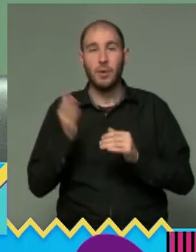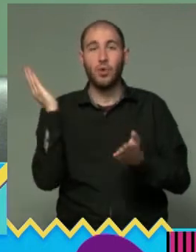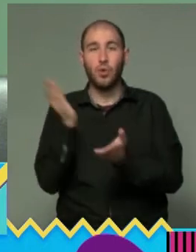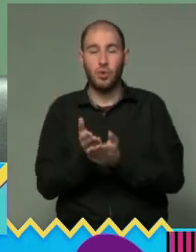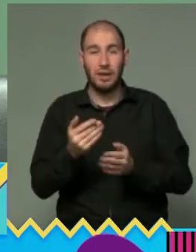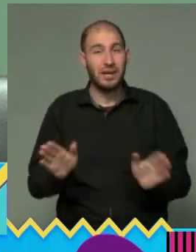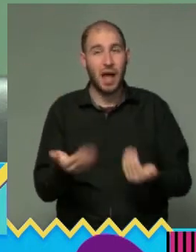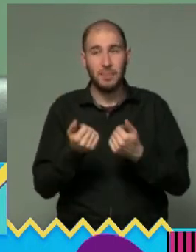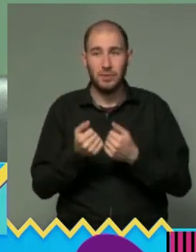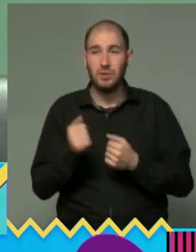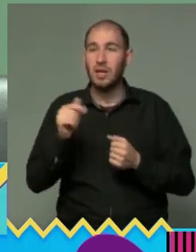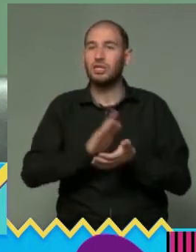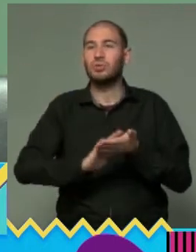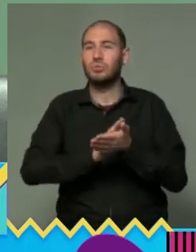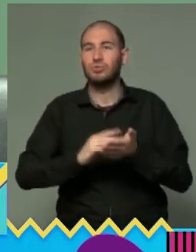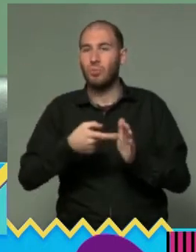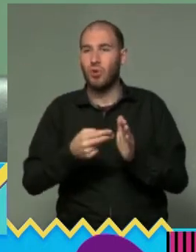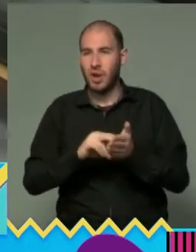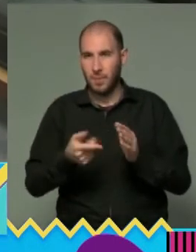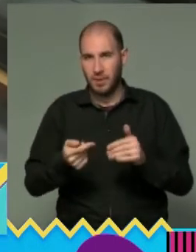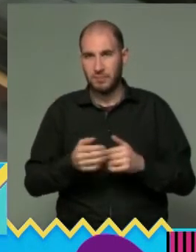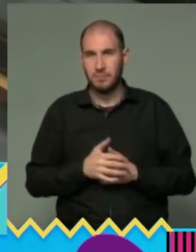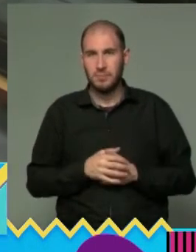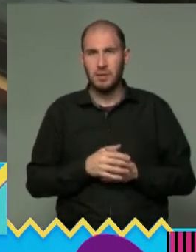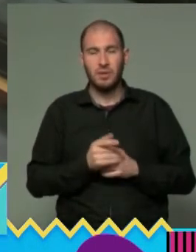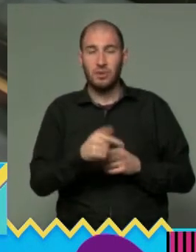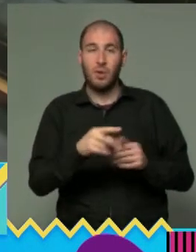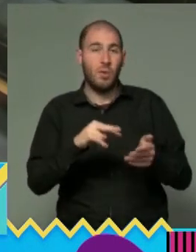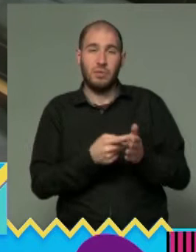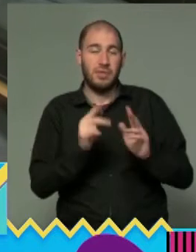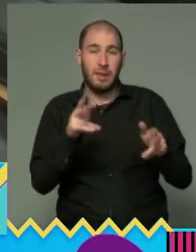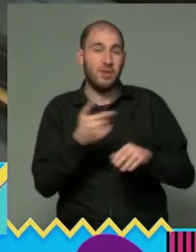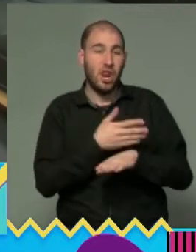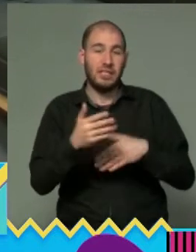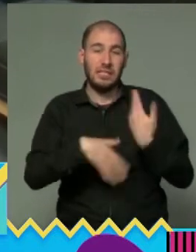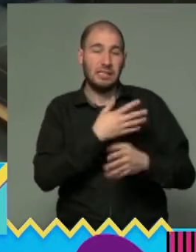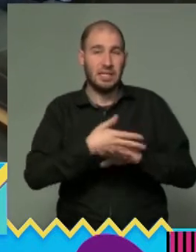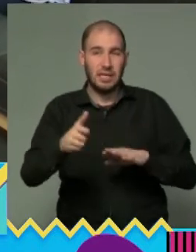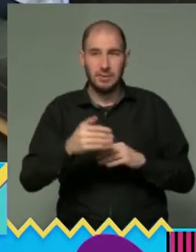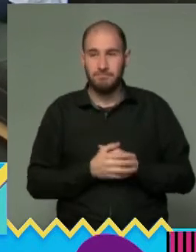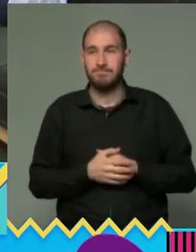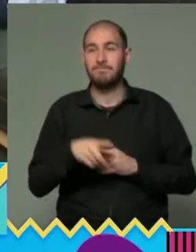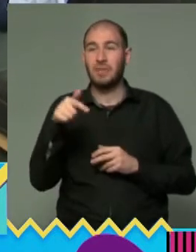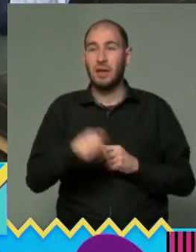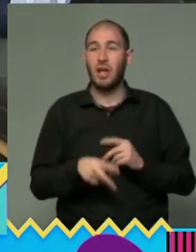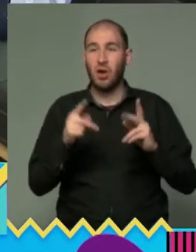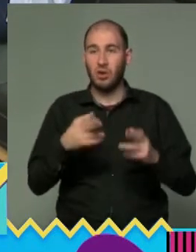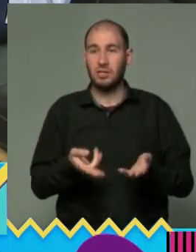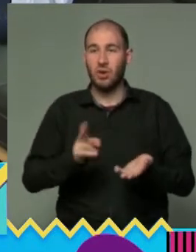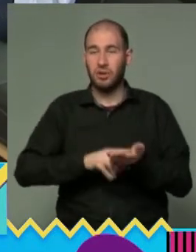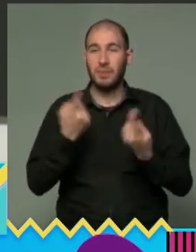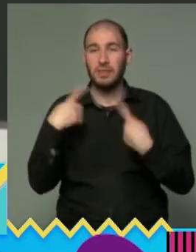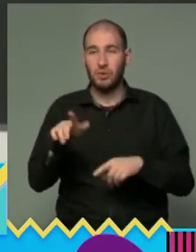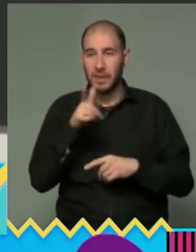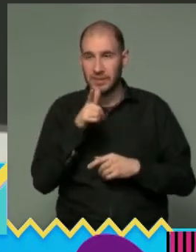todo inmediatamente, con eso solucionamos el problema de fondo. Bien. Vamos a seguir teniendo los casos de violencia. Bien, nos vamos a ir a un nuevo corte en